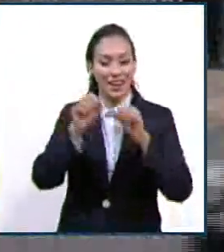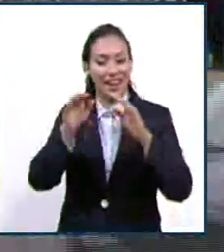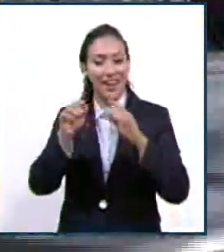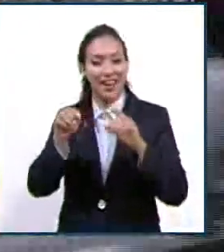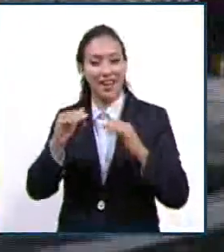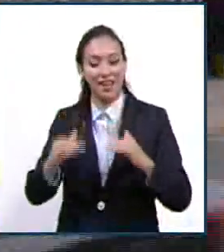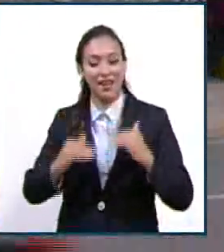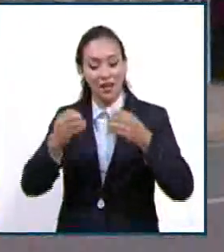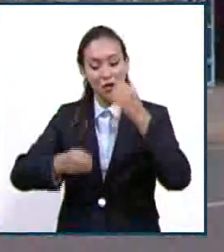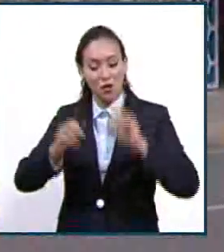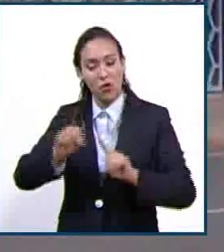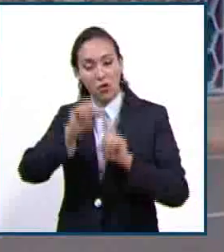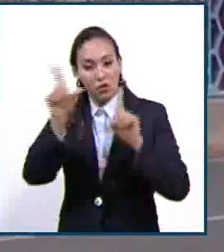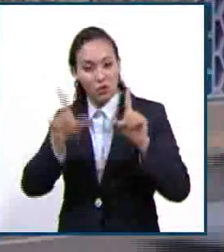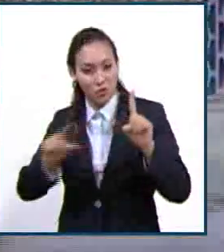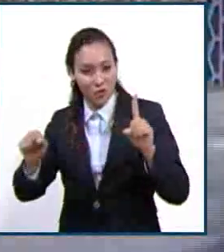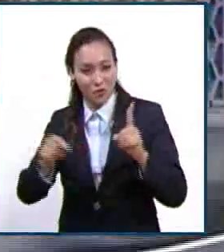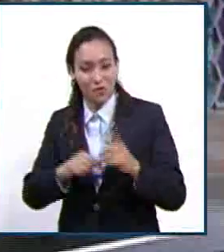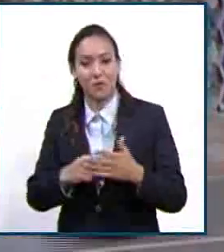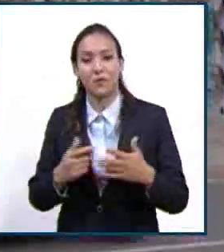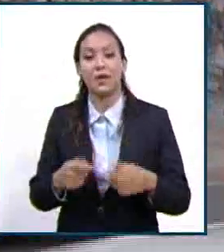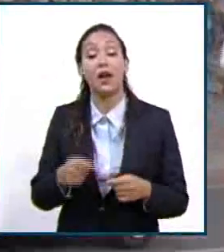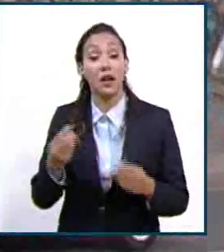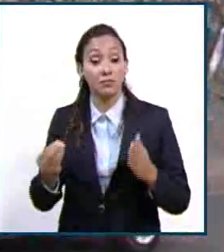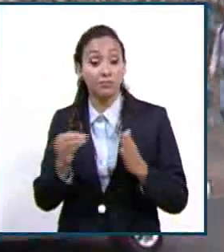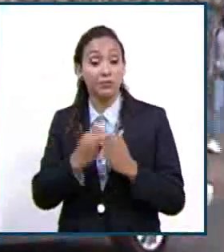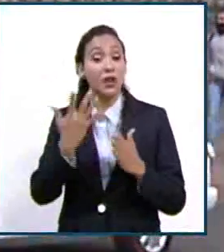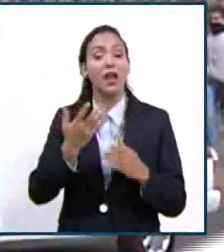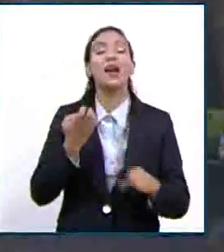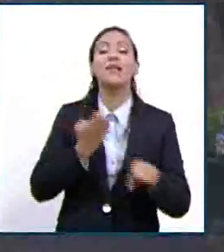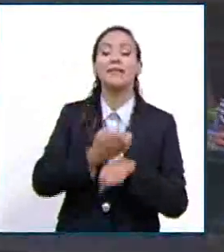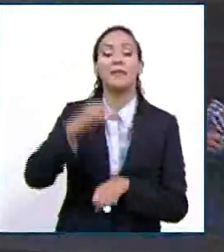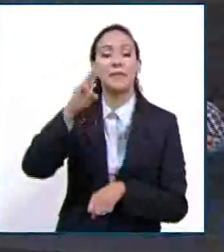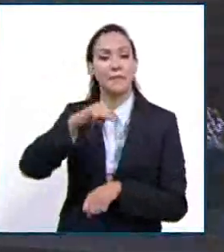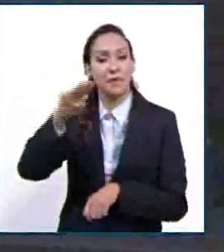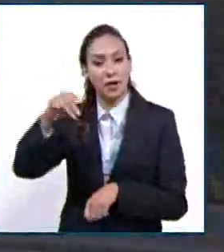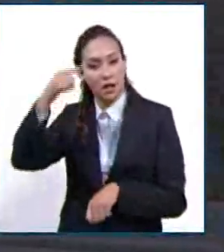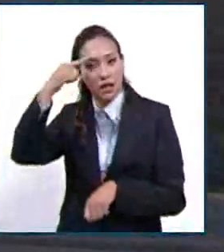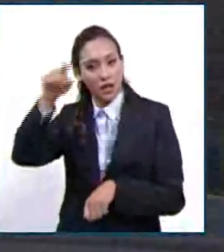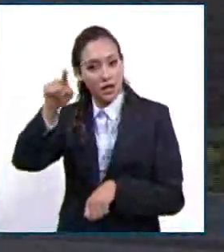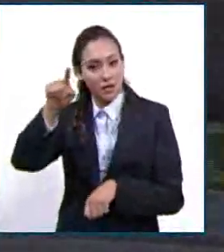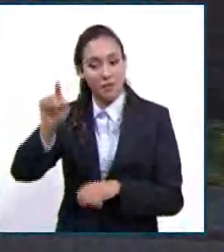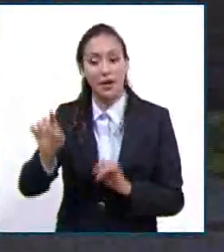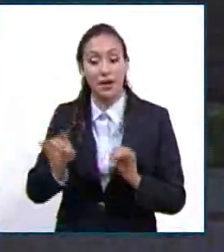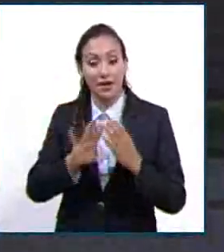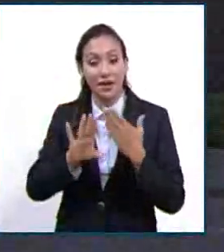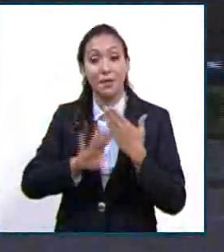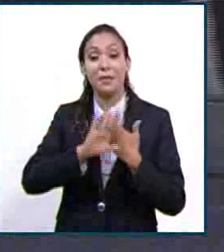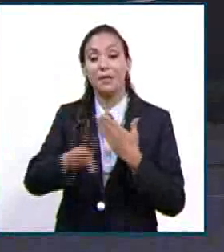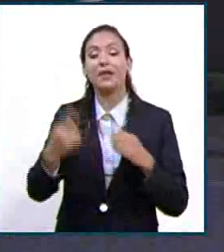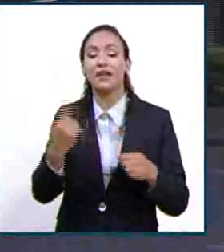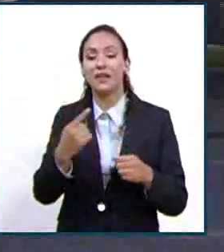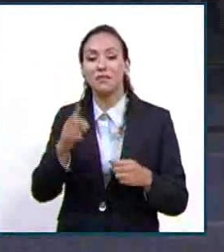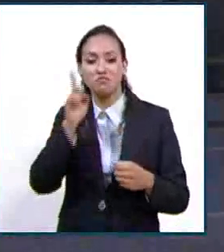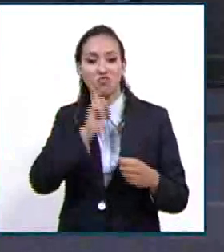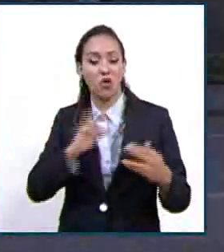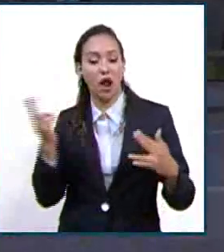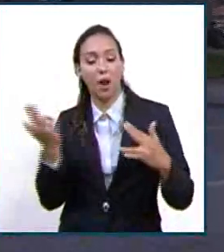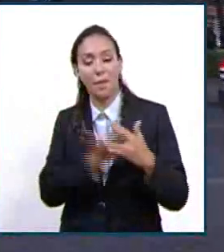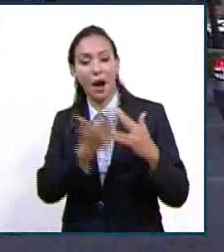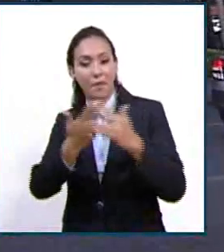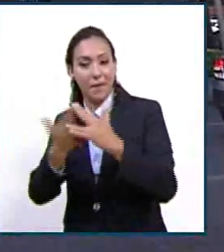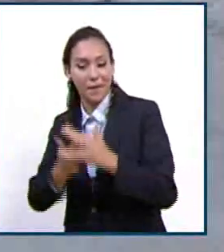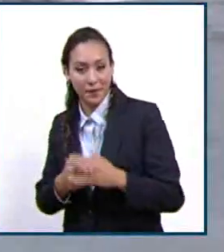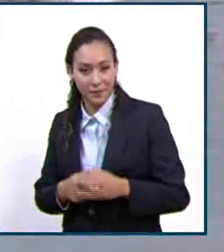descartó omisión legislativa disposiciones del Estado de Michoacán para erradicar y prevenir el feminicidio, al determinar